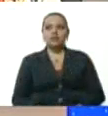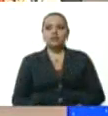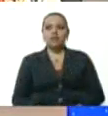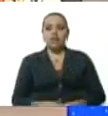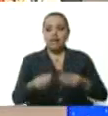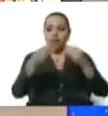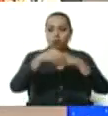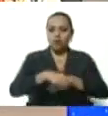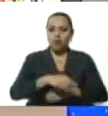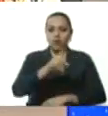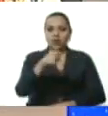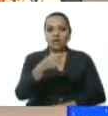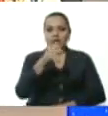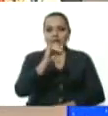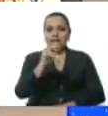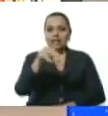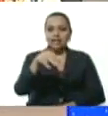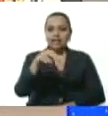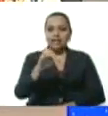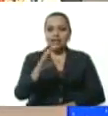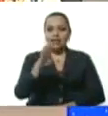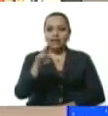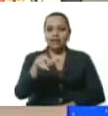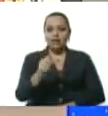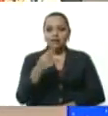de Ginebra, y voy a leer,